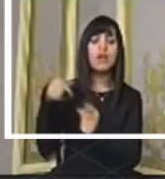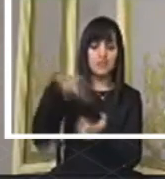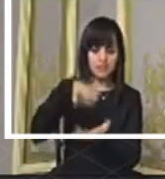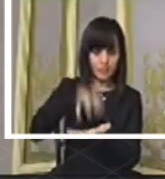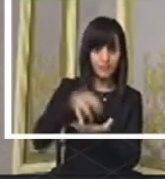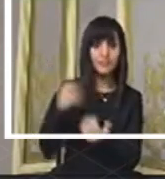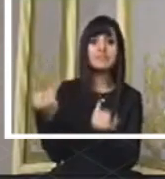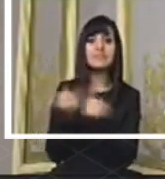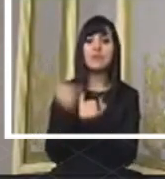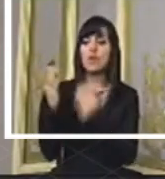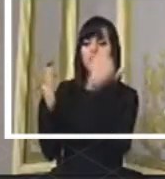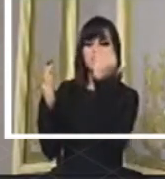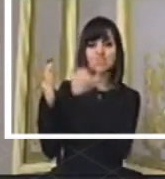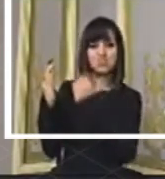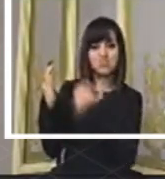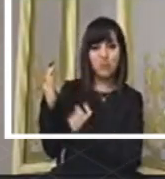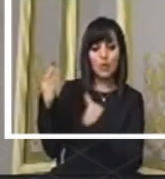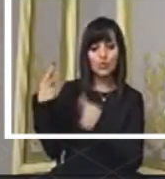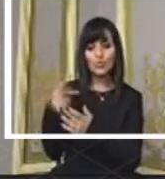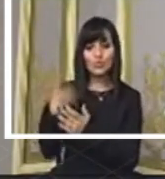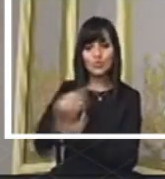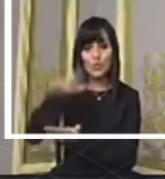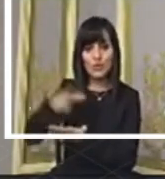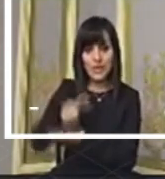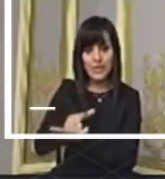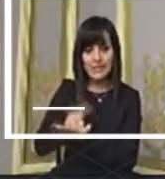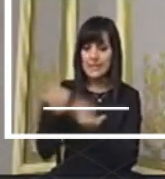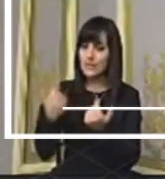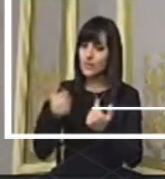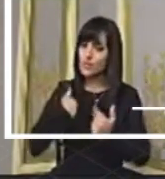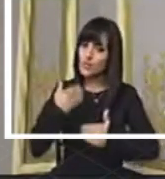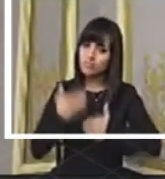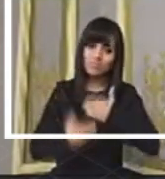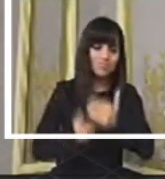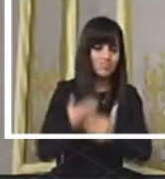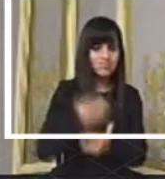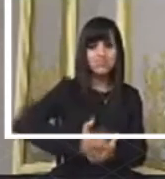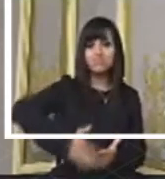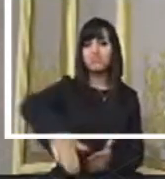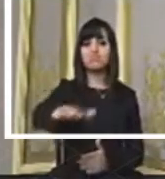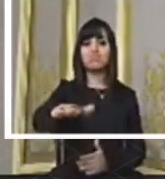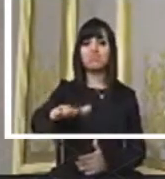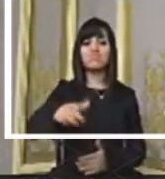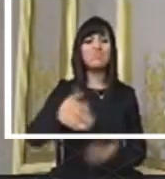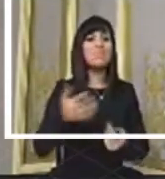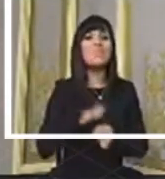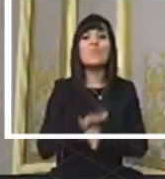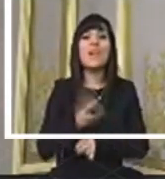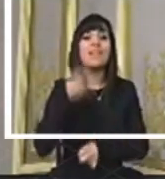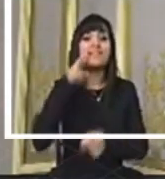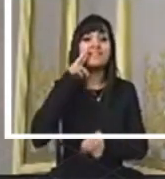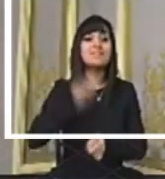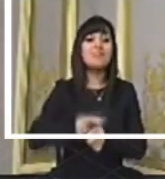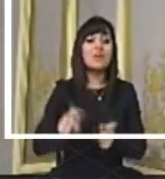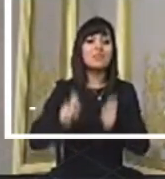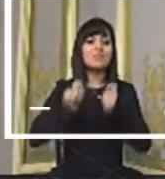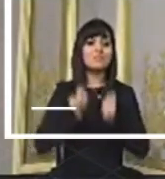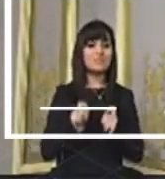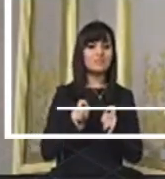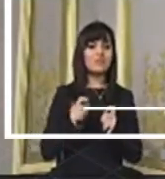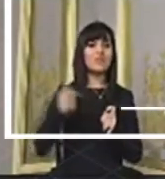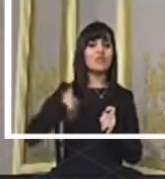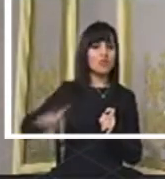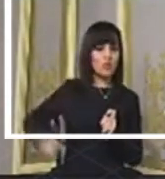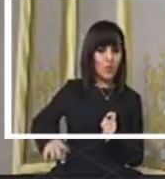la particular del Estado, las leyes que ambas emanen y desempeñar leal y patrióticamente el cargo de gobernador sustituto que se